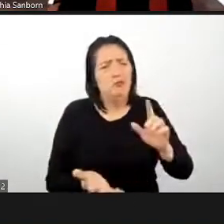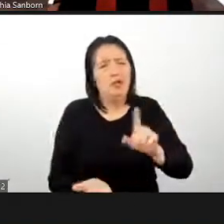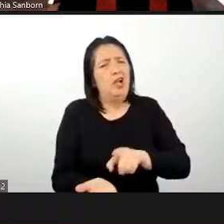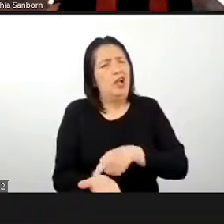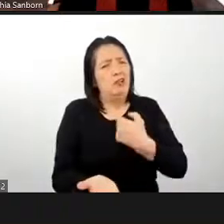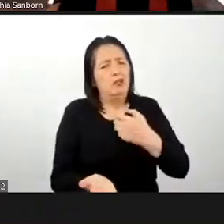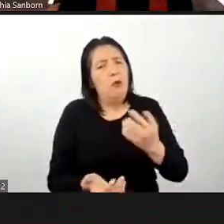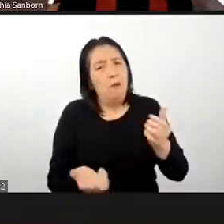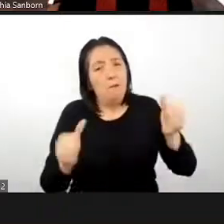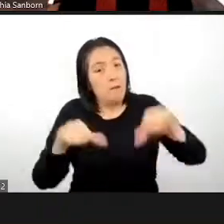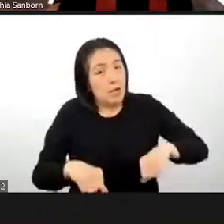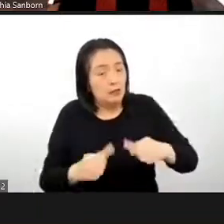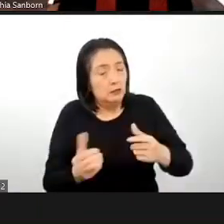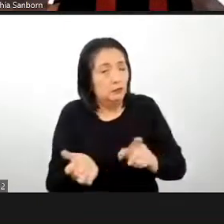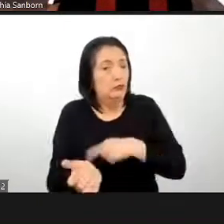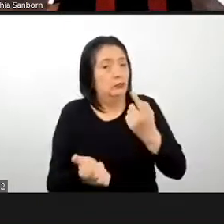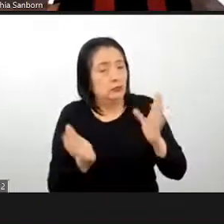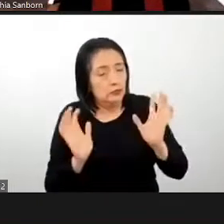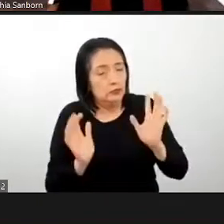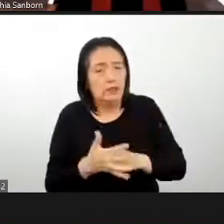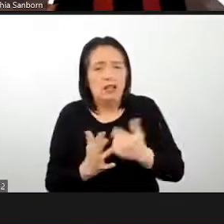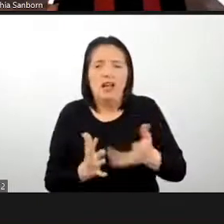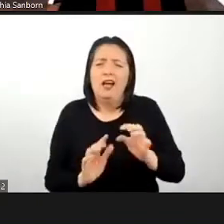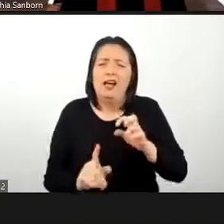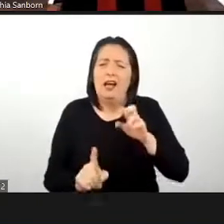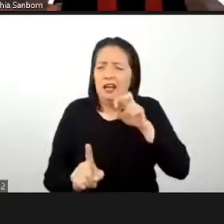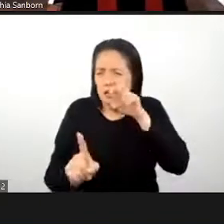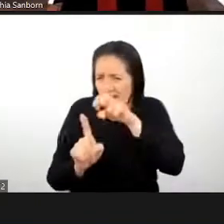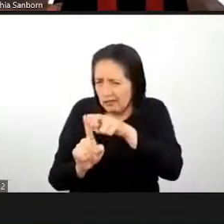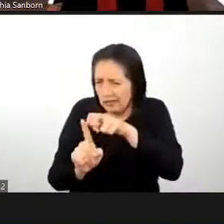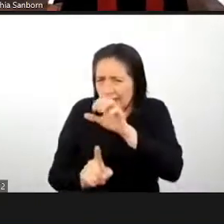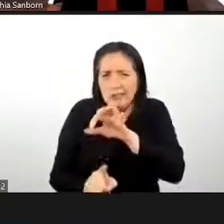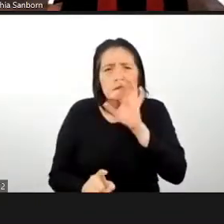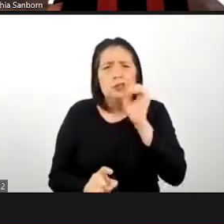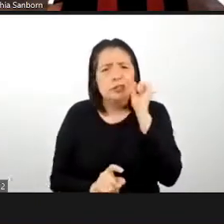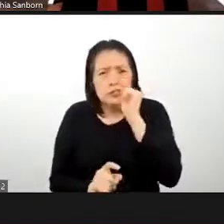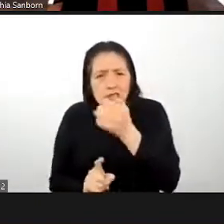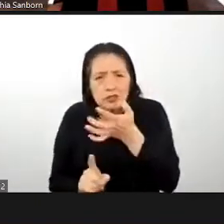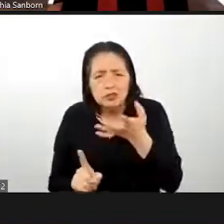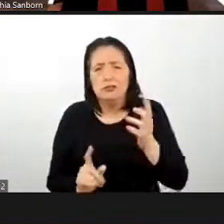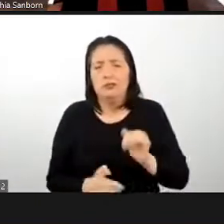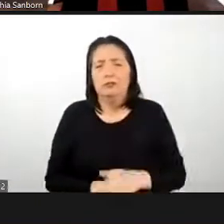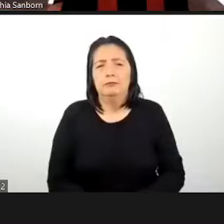mal acostumbrados, a identificar los derechos